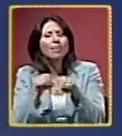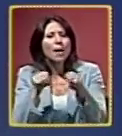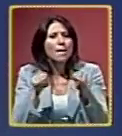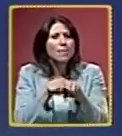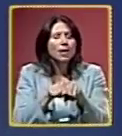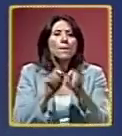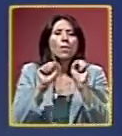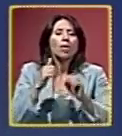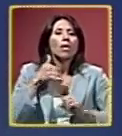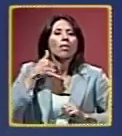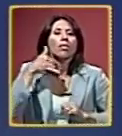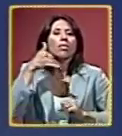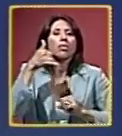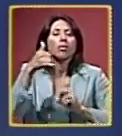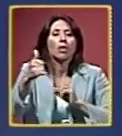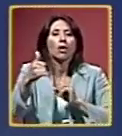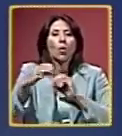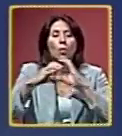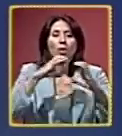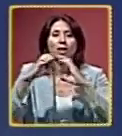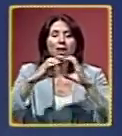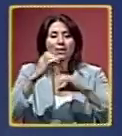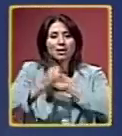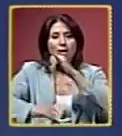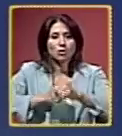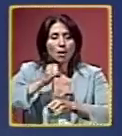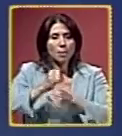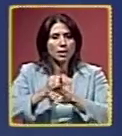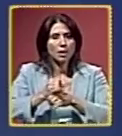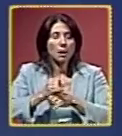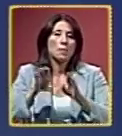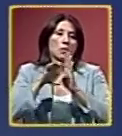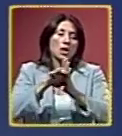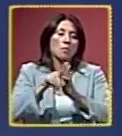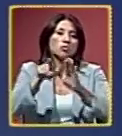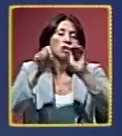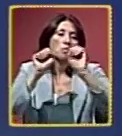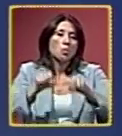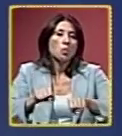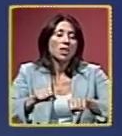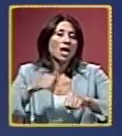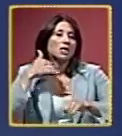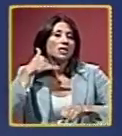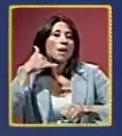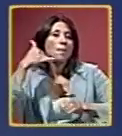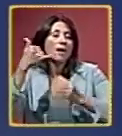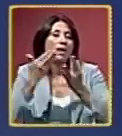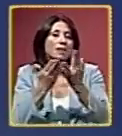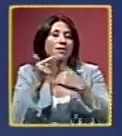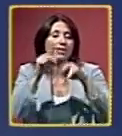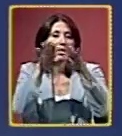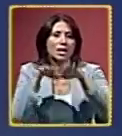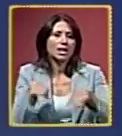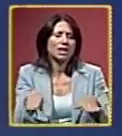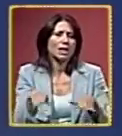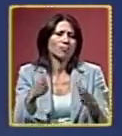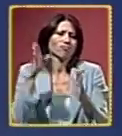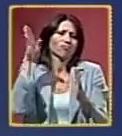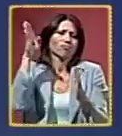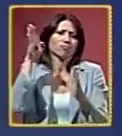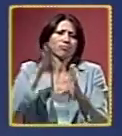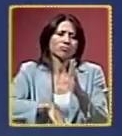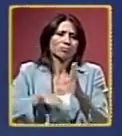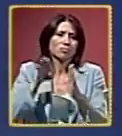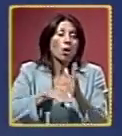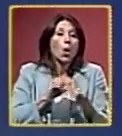el uso es más espectacular, porque usted puede hacer llamadas por Internet a costos bajísimos